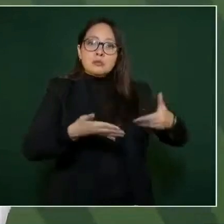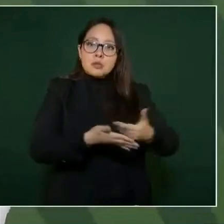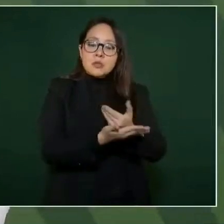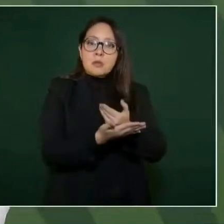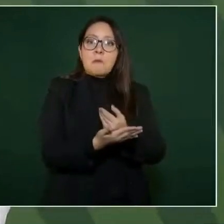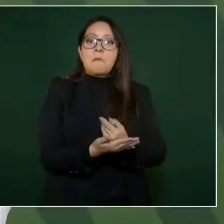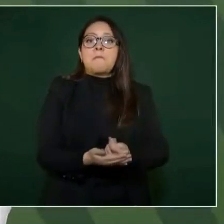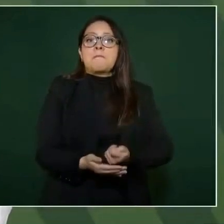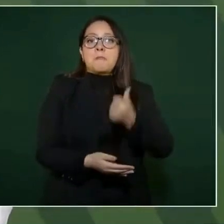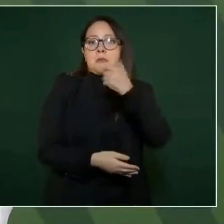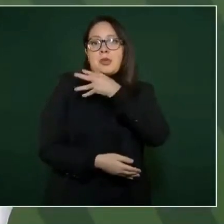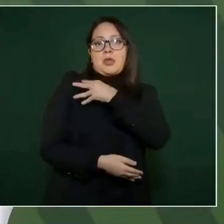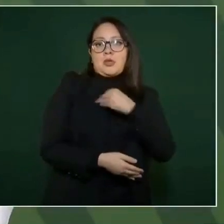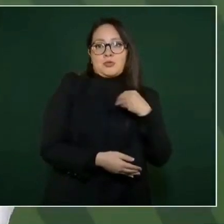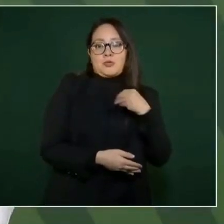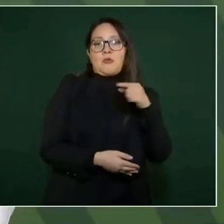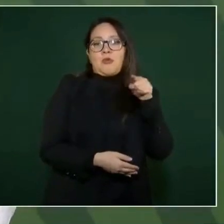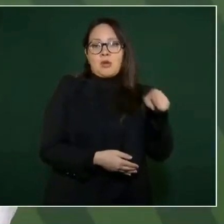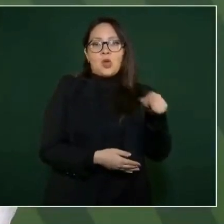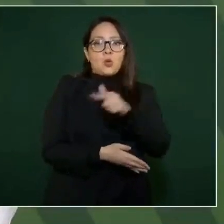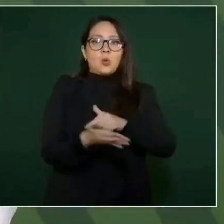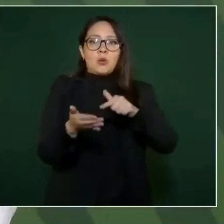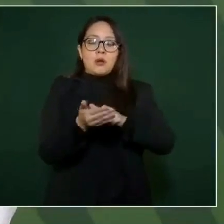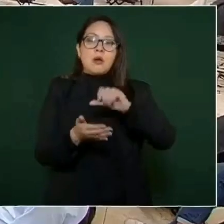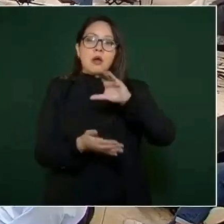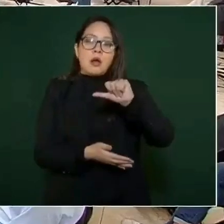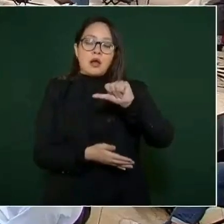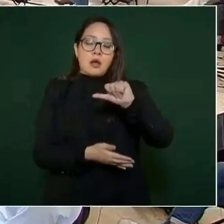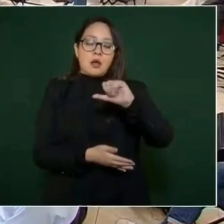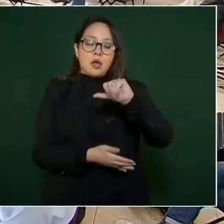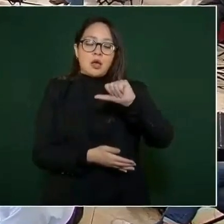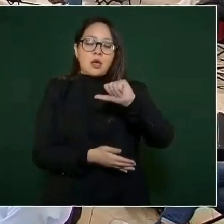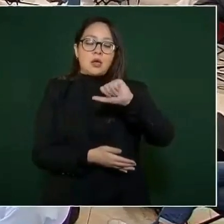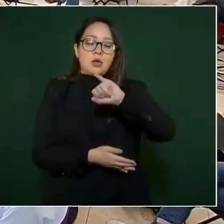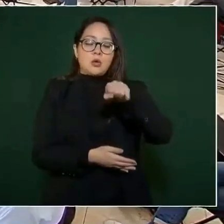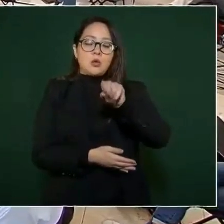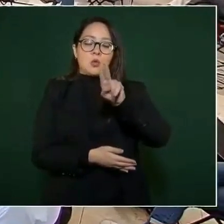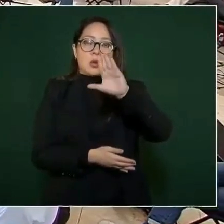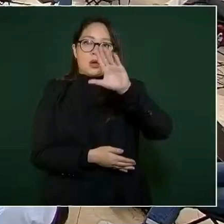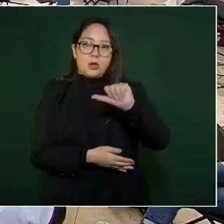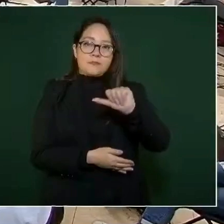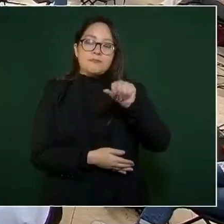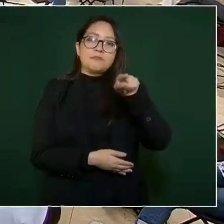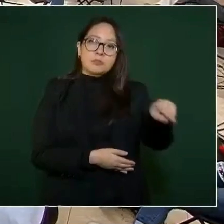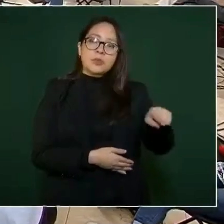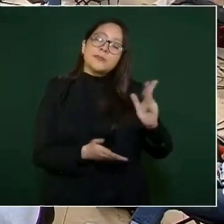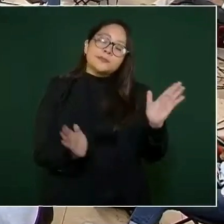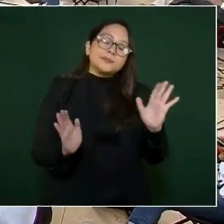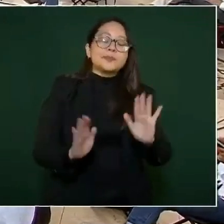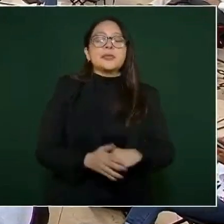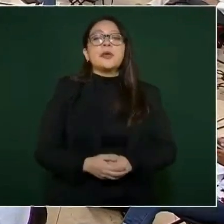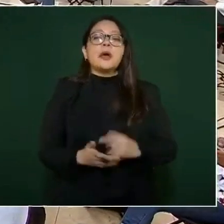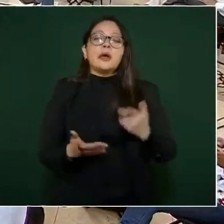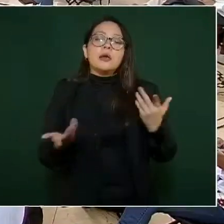hijo, en Nacajuca. Bueno, entonces una vez me